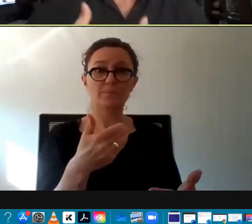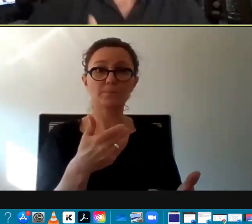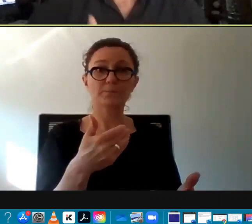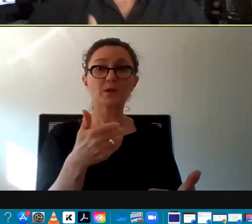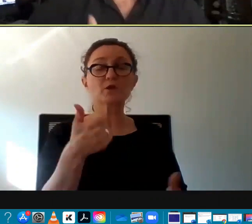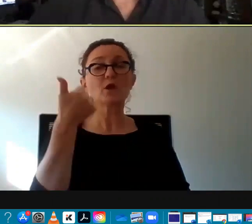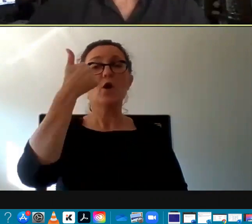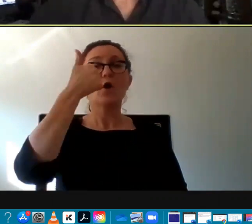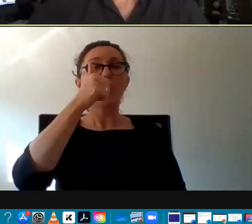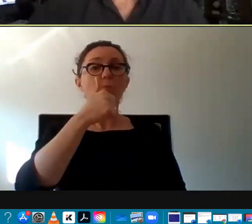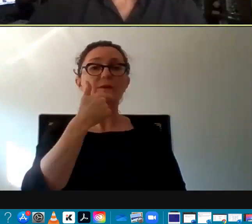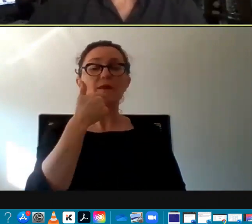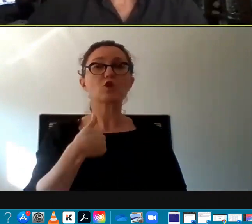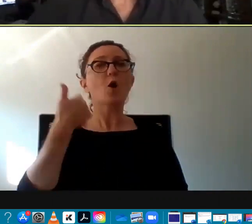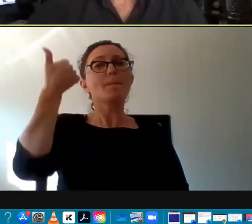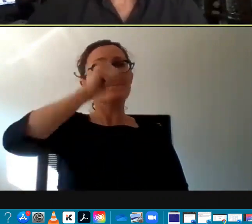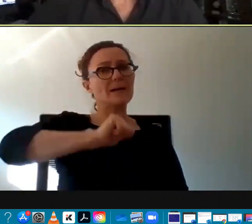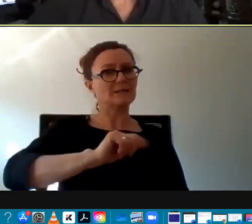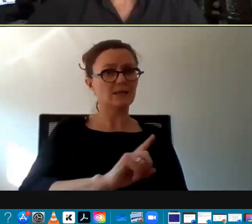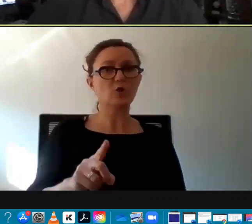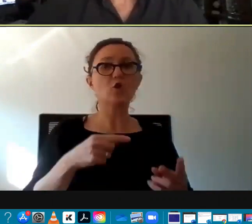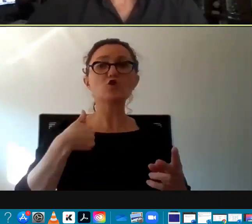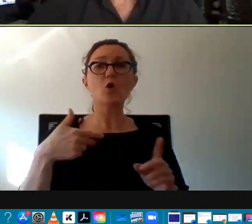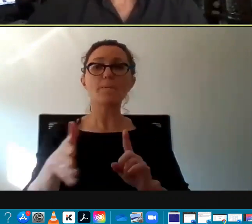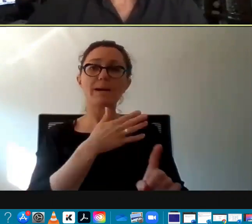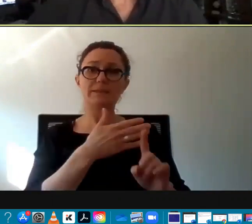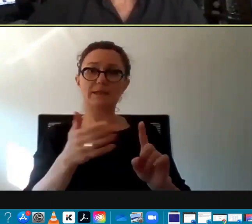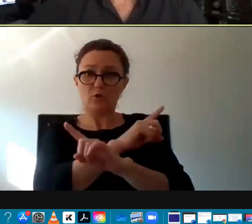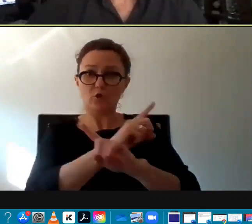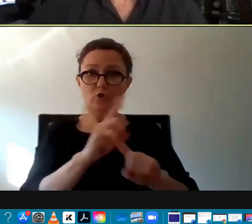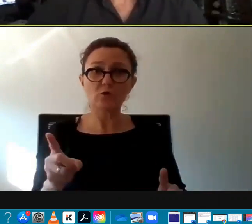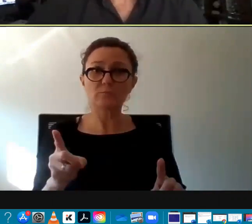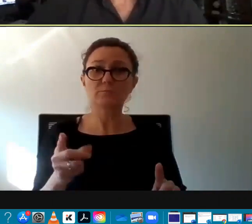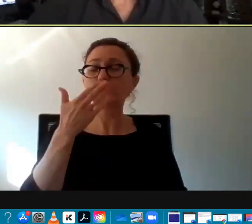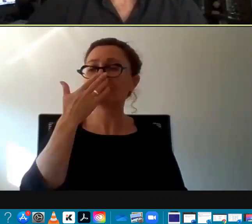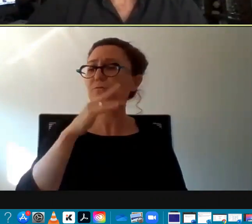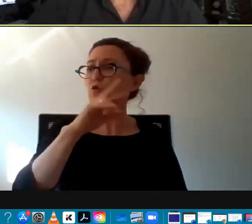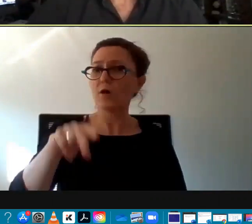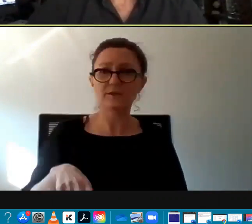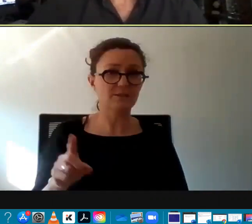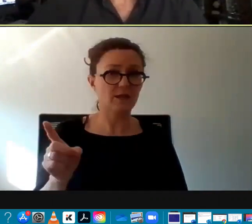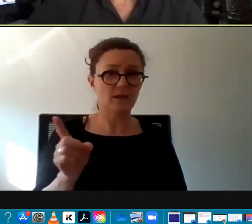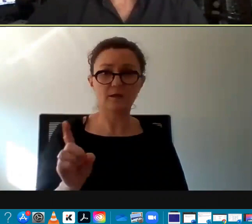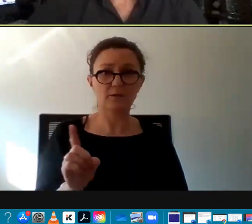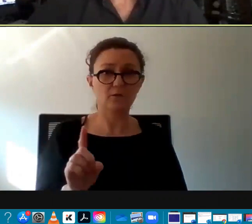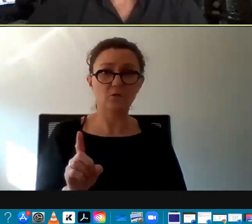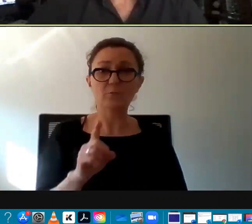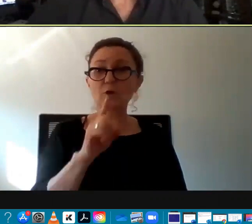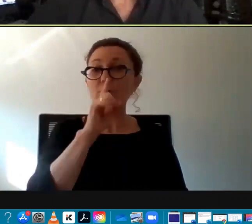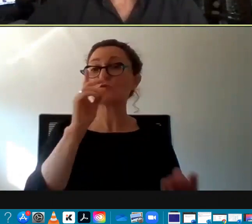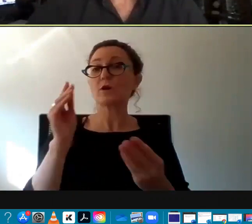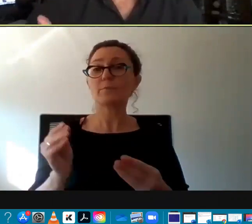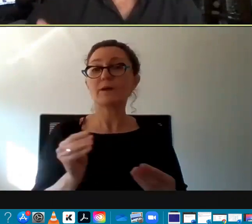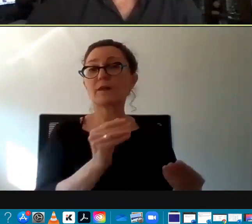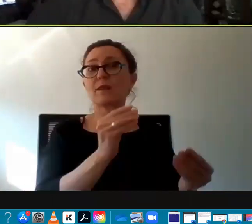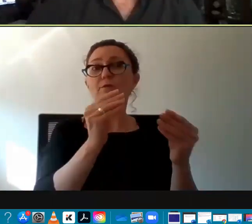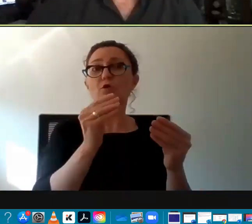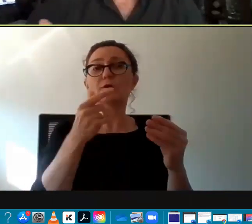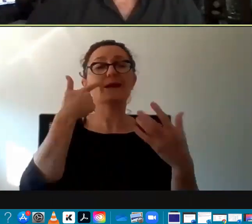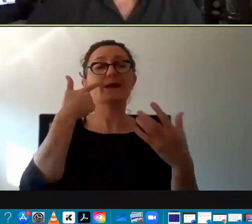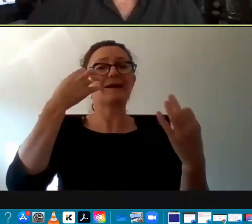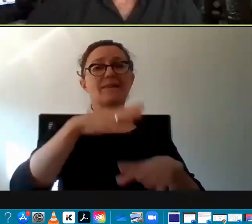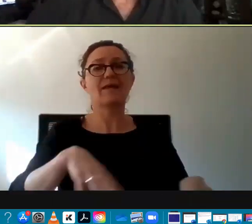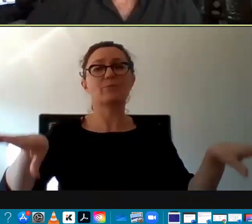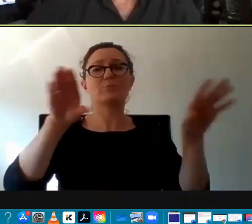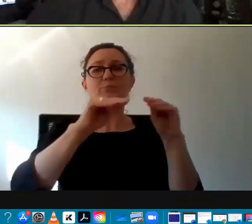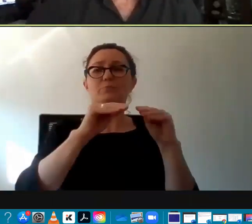diciendo yo no soy machista, yo no soy maltratador, no es cierta. Es, de nuevo, una percepción errónea de la realidad, puesto